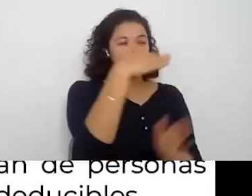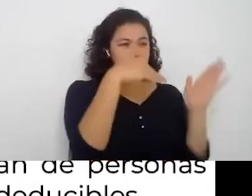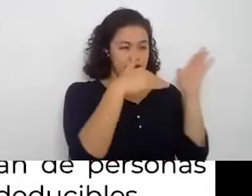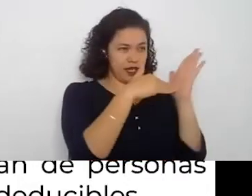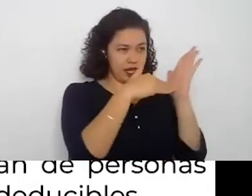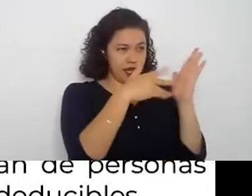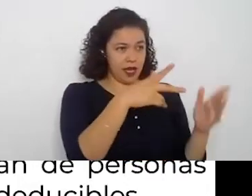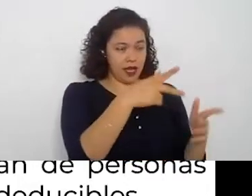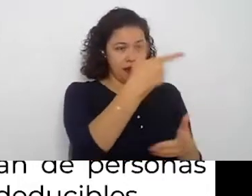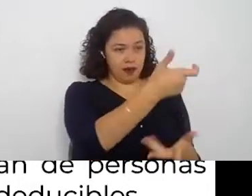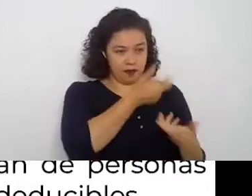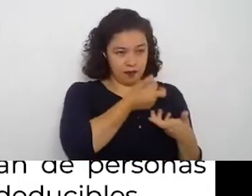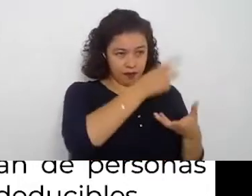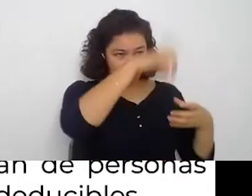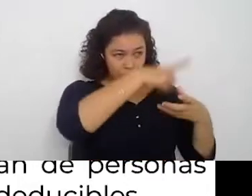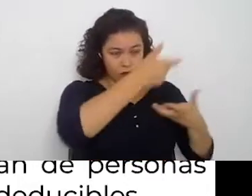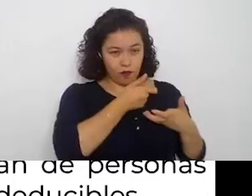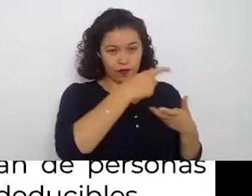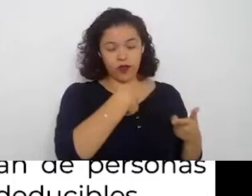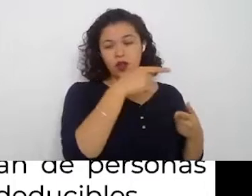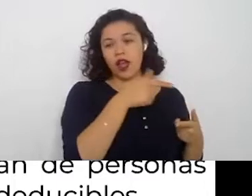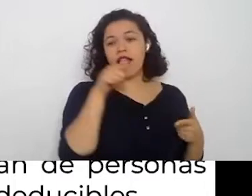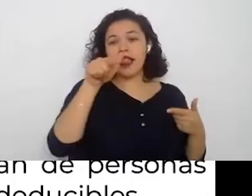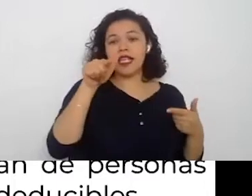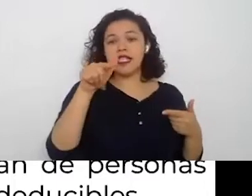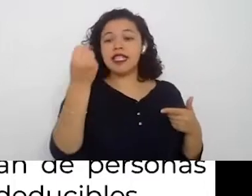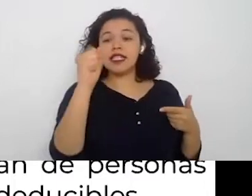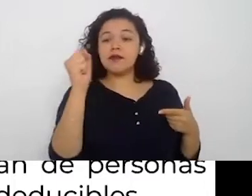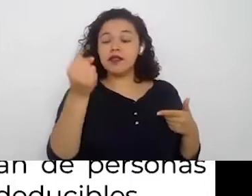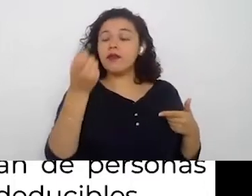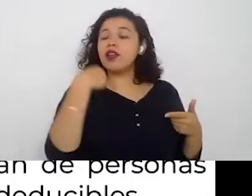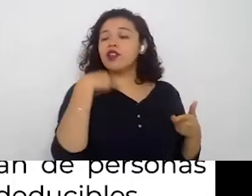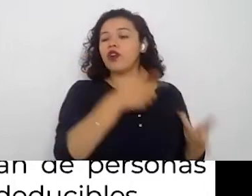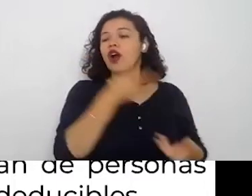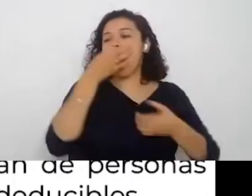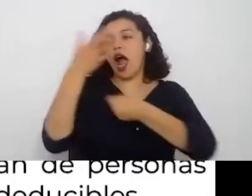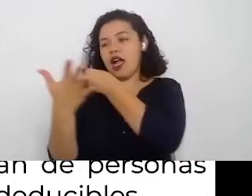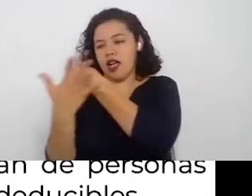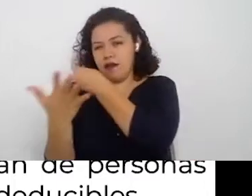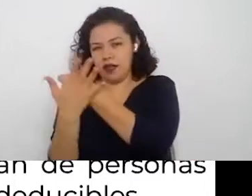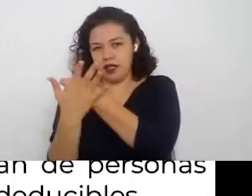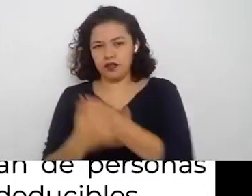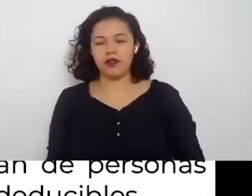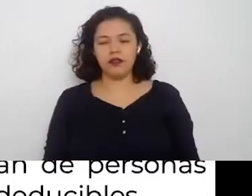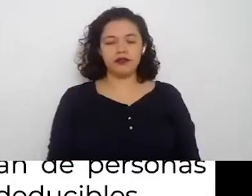que presentar el 17 de este mes esa declaración